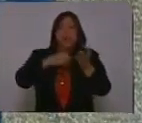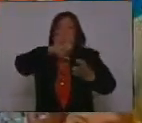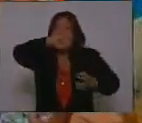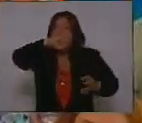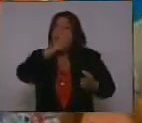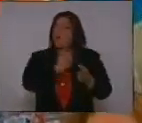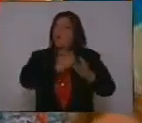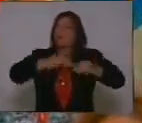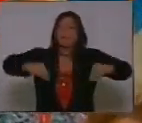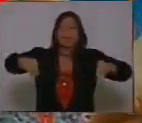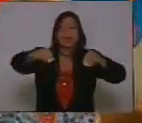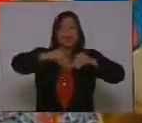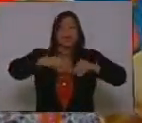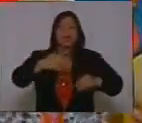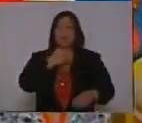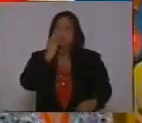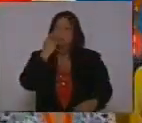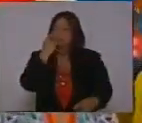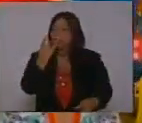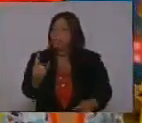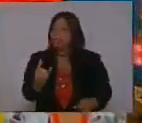Tenemos que hacer los jóvenes enamorar